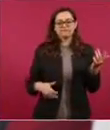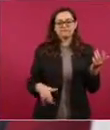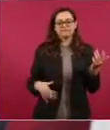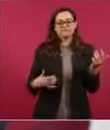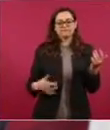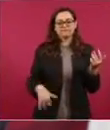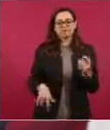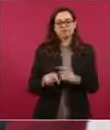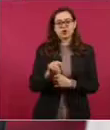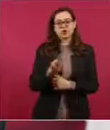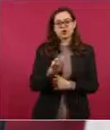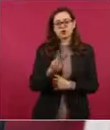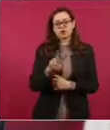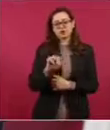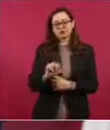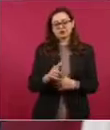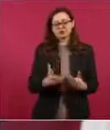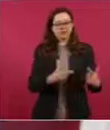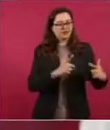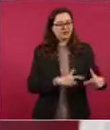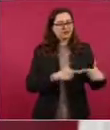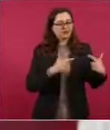toda una época,